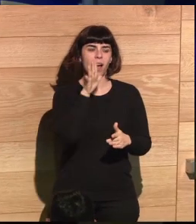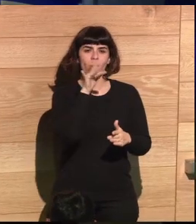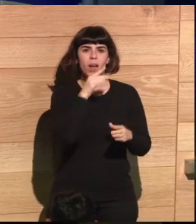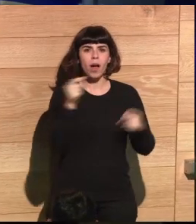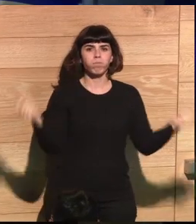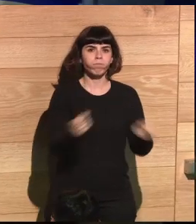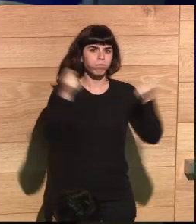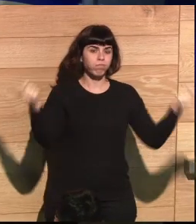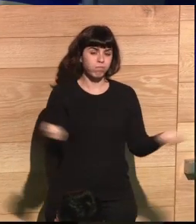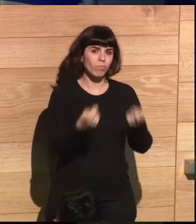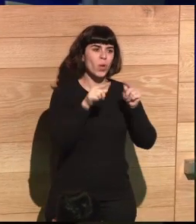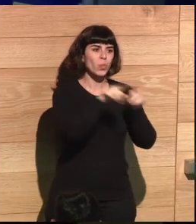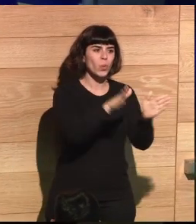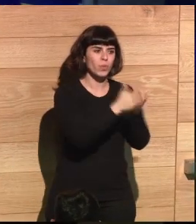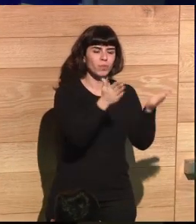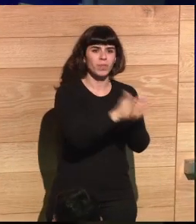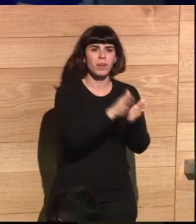que nos presentes a Maite Mendioroz.